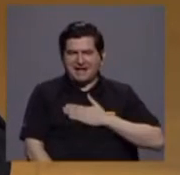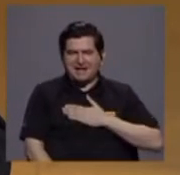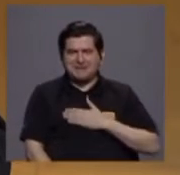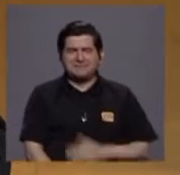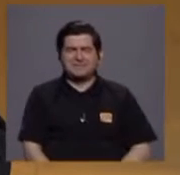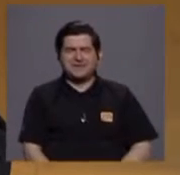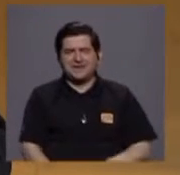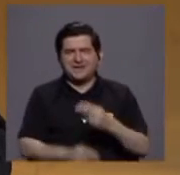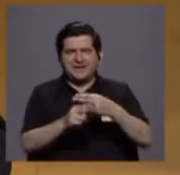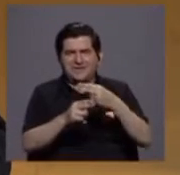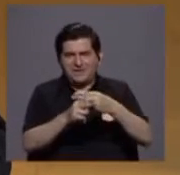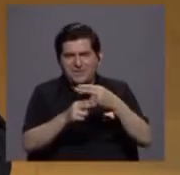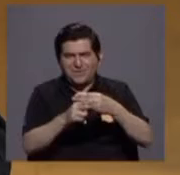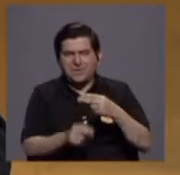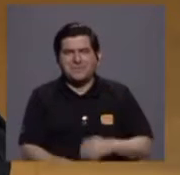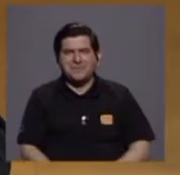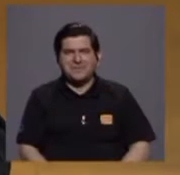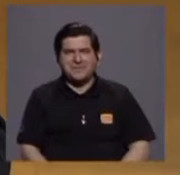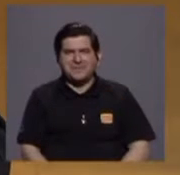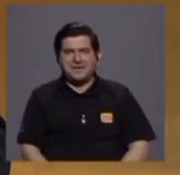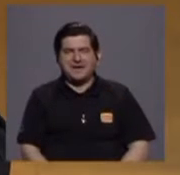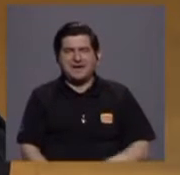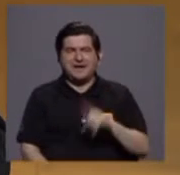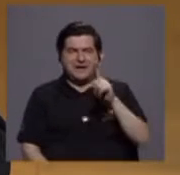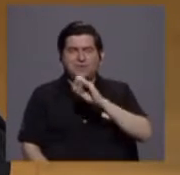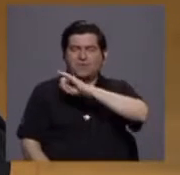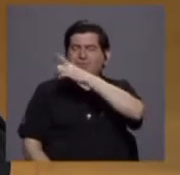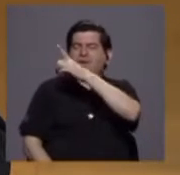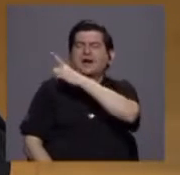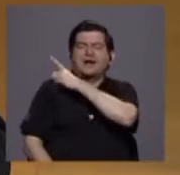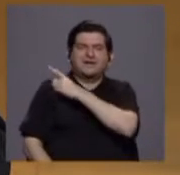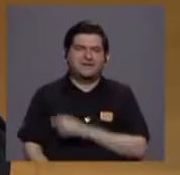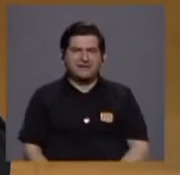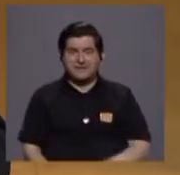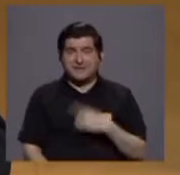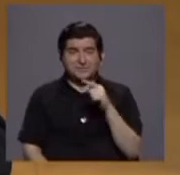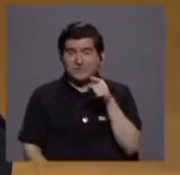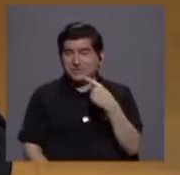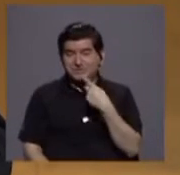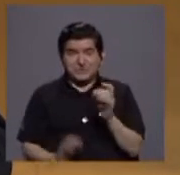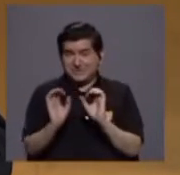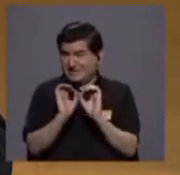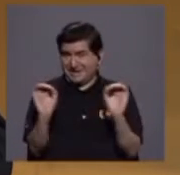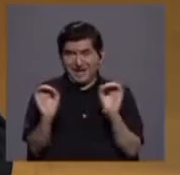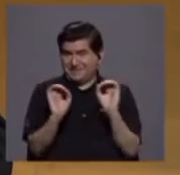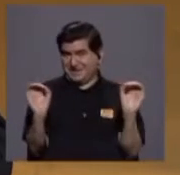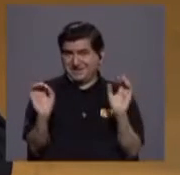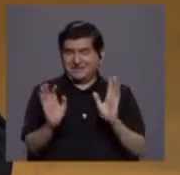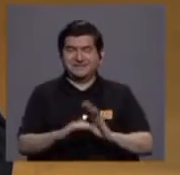un puesto en una junta directiva, y dejémoslo de ese tamaño.